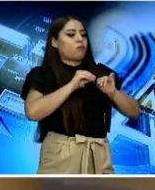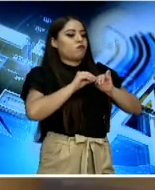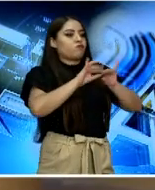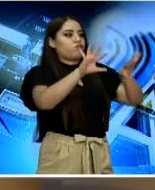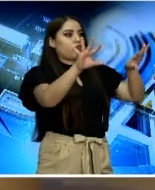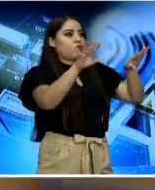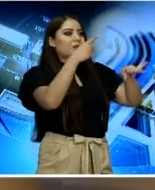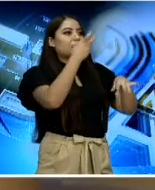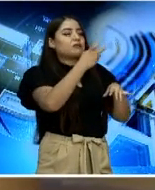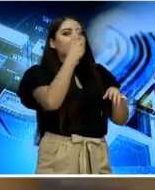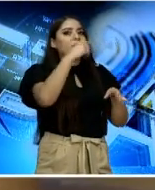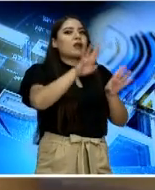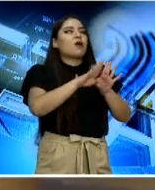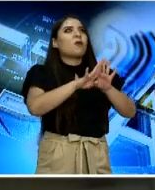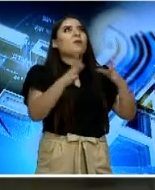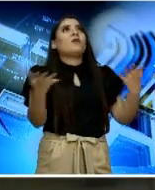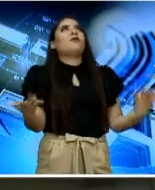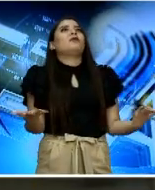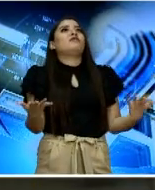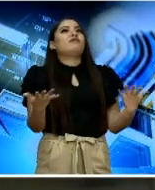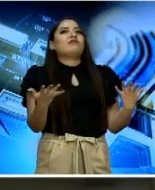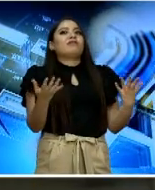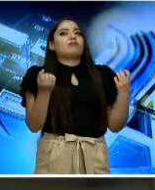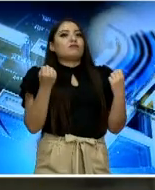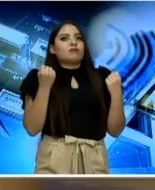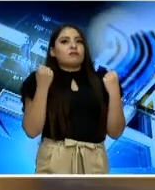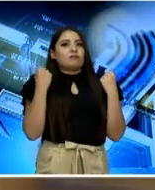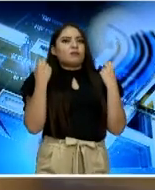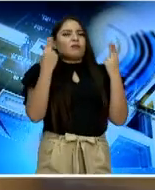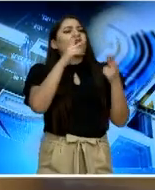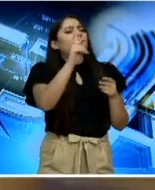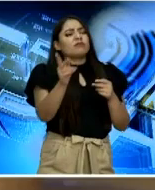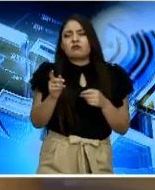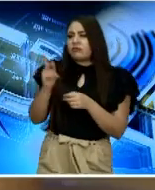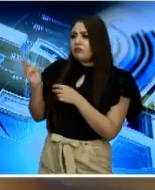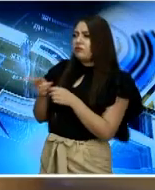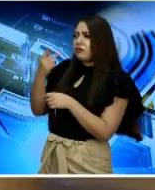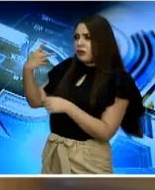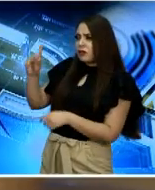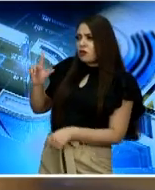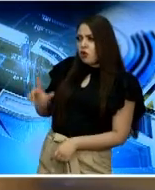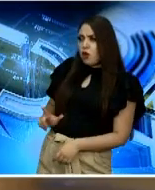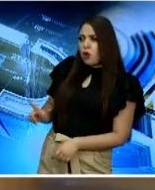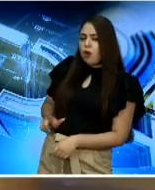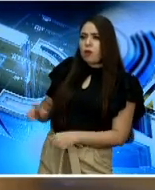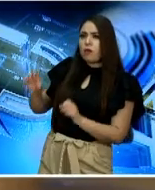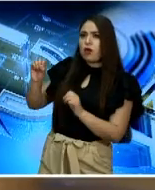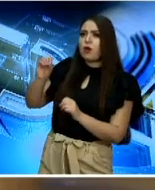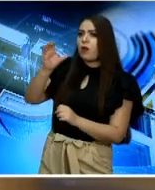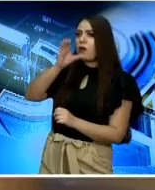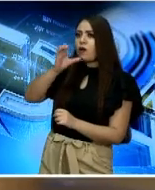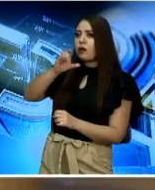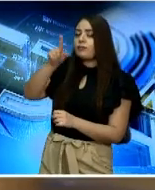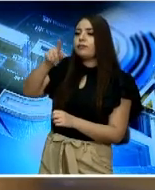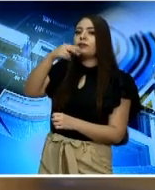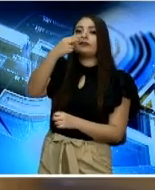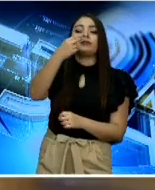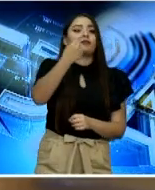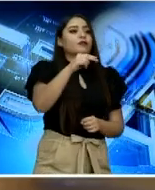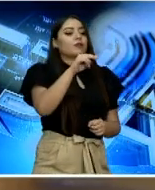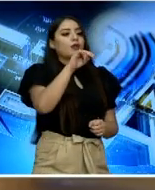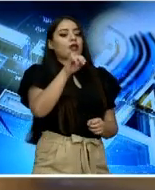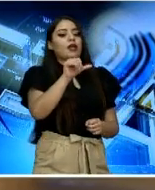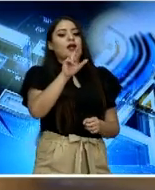la voz. ¿El kinder es público o privado? No, es público. ¿Se llama? Se llama Jardín de Niños Lucía A.